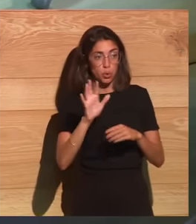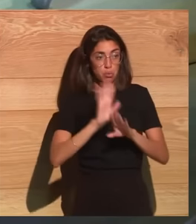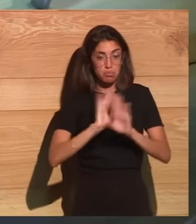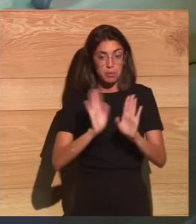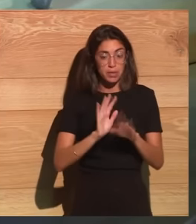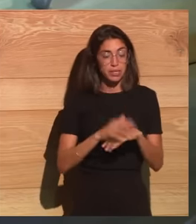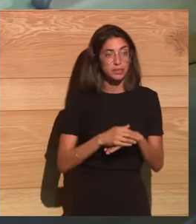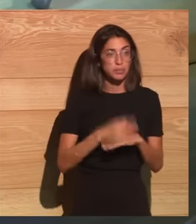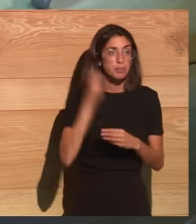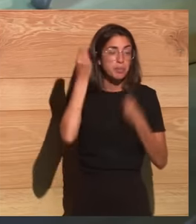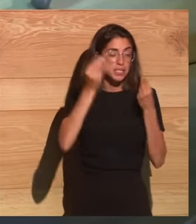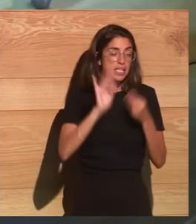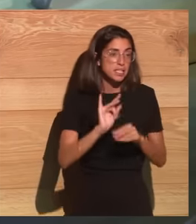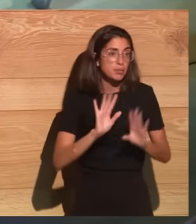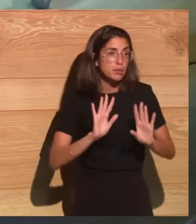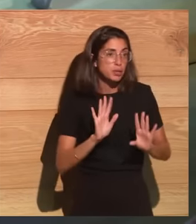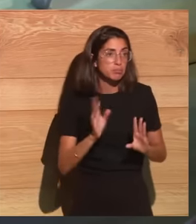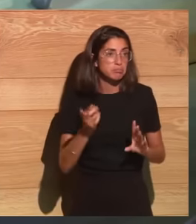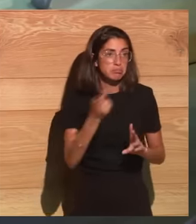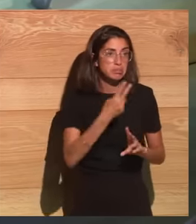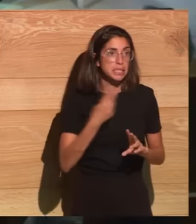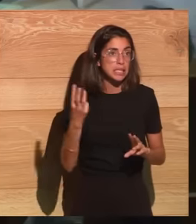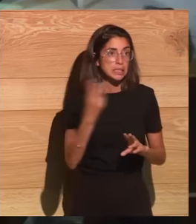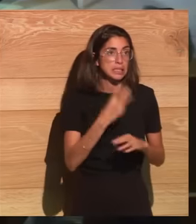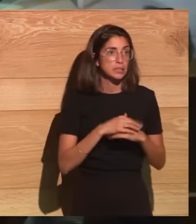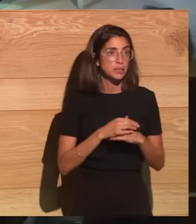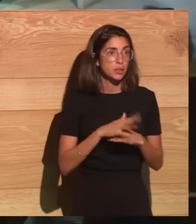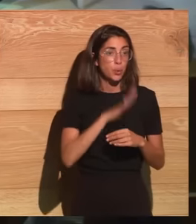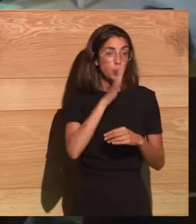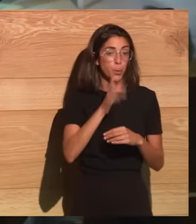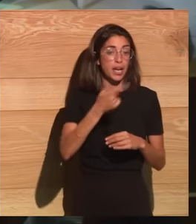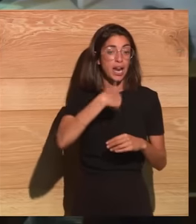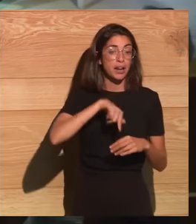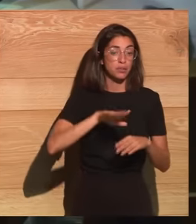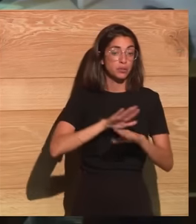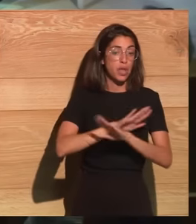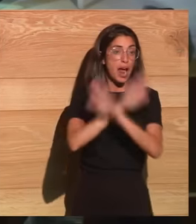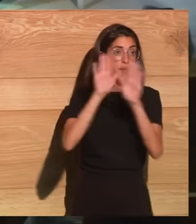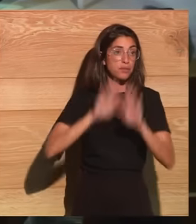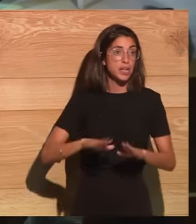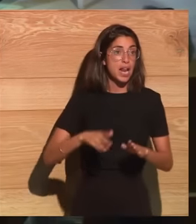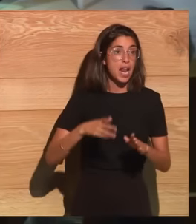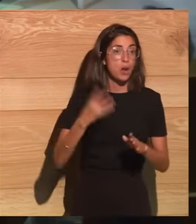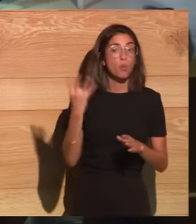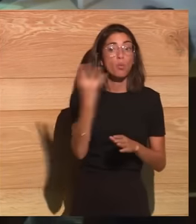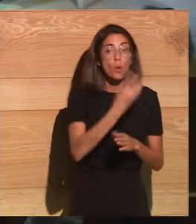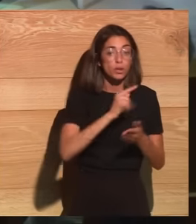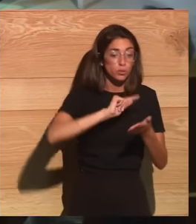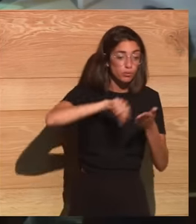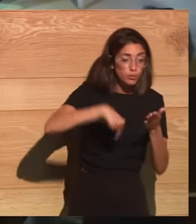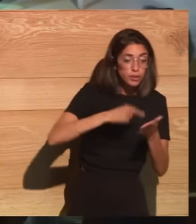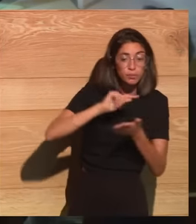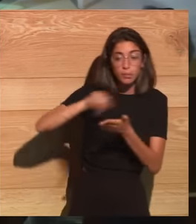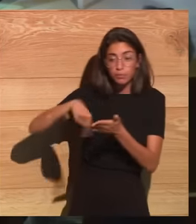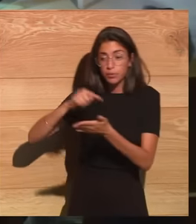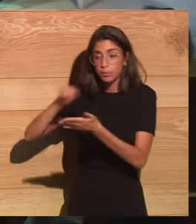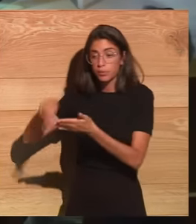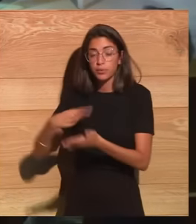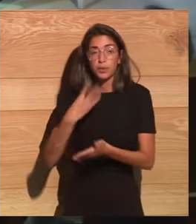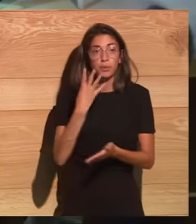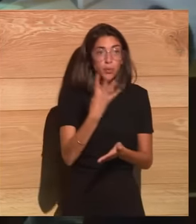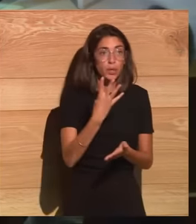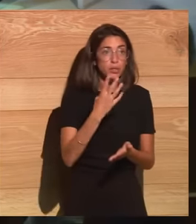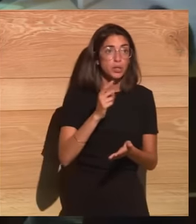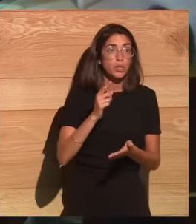todo porque en última instancia, al final, firmaríamos los cuatro, cobraríamos los cuatro y trabajaríamos, como siempre,